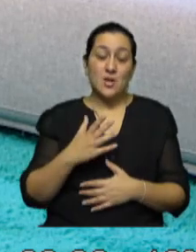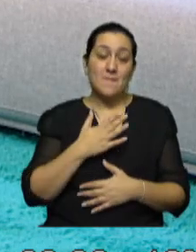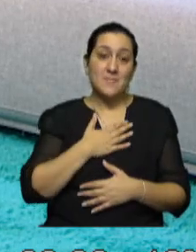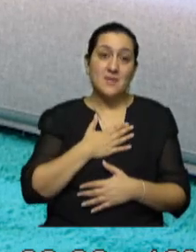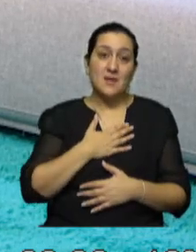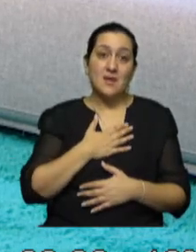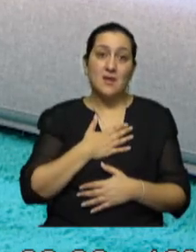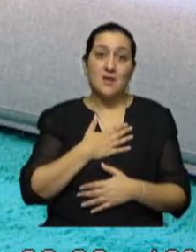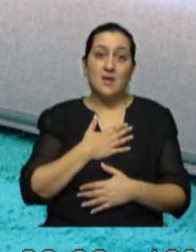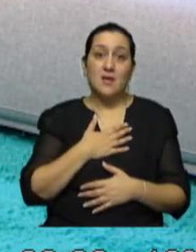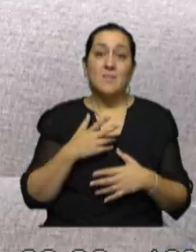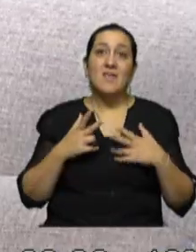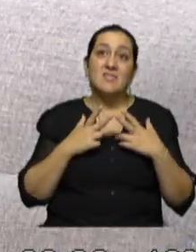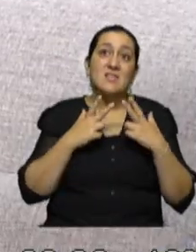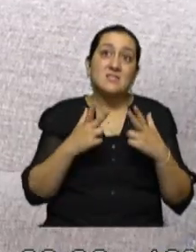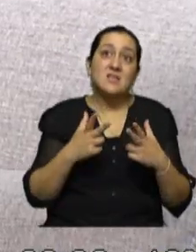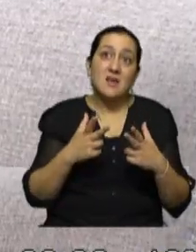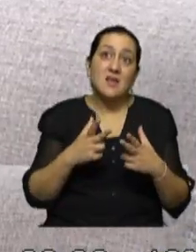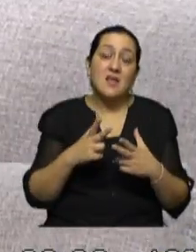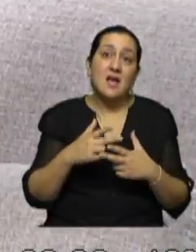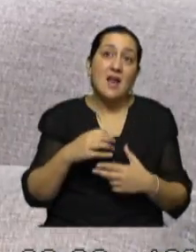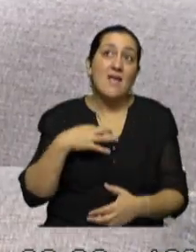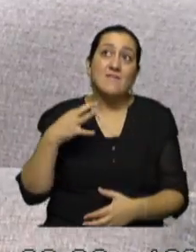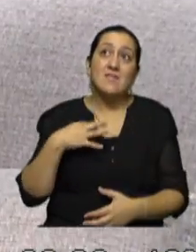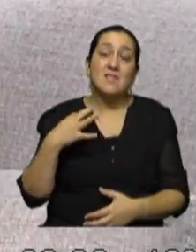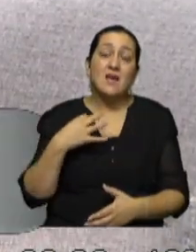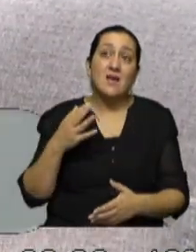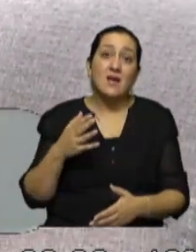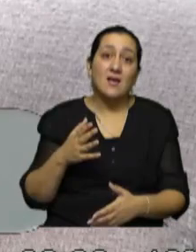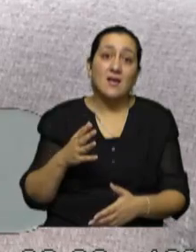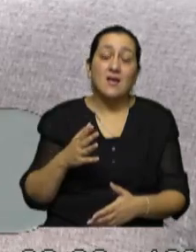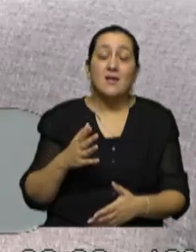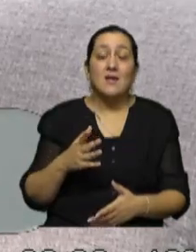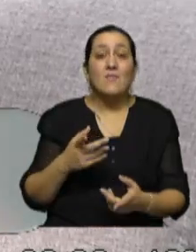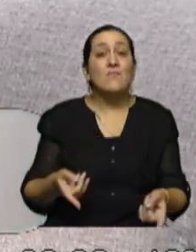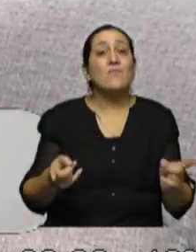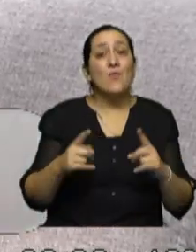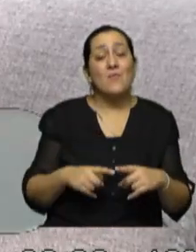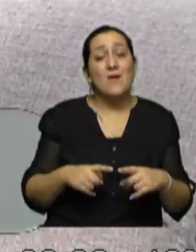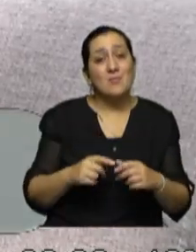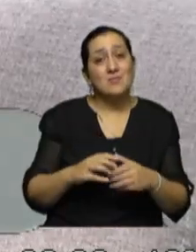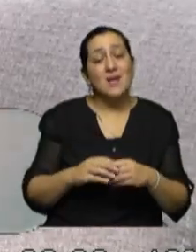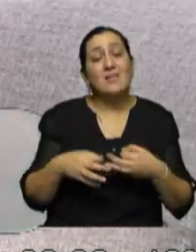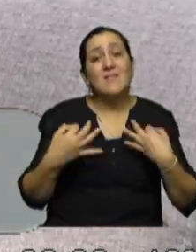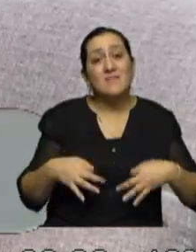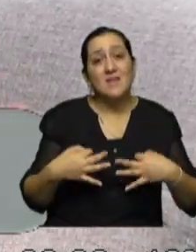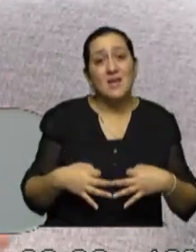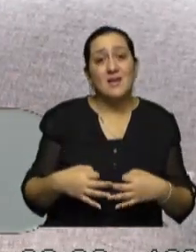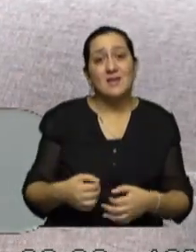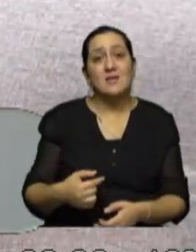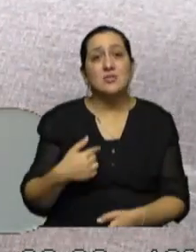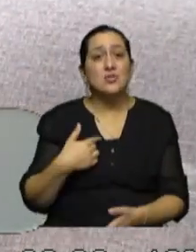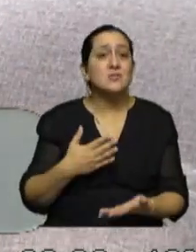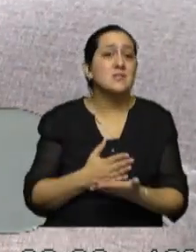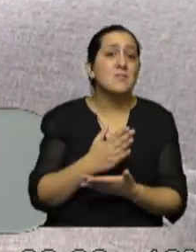decirle a la vida o la vida volvamos a enamorarnos no Yo siempre fui una persona muy positiva y siempre me encanta todo de todo me parecía todo divino